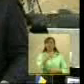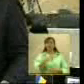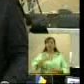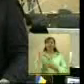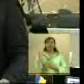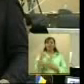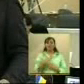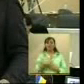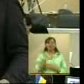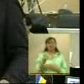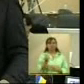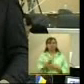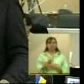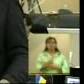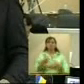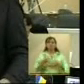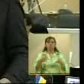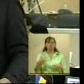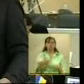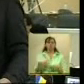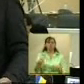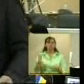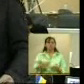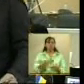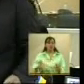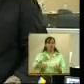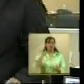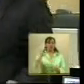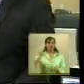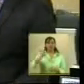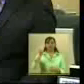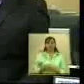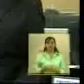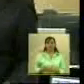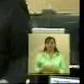cometieron muchos atropellos a sus derechos.